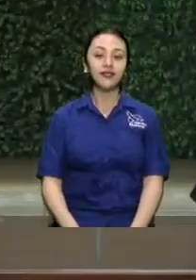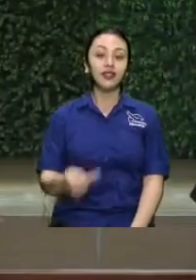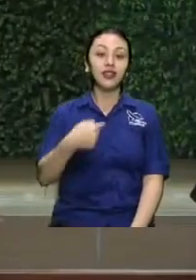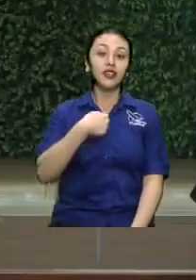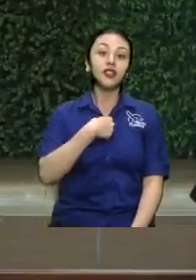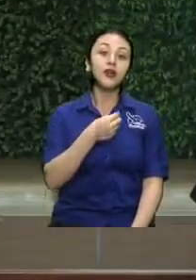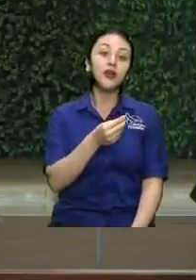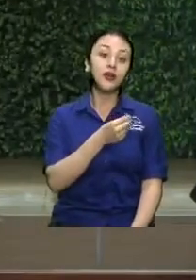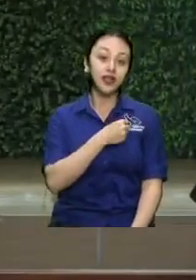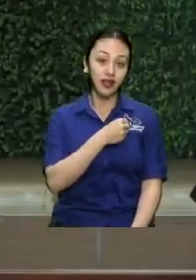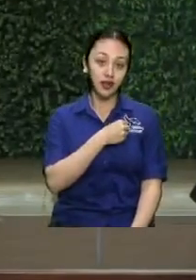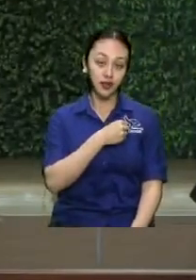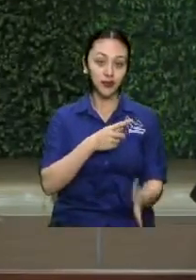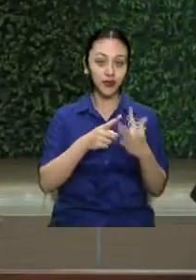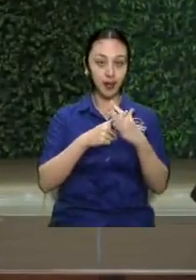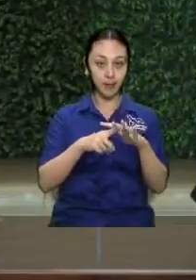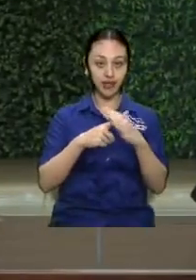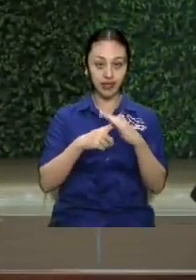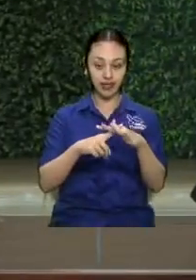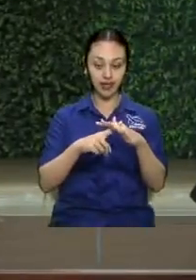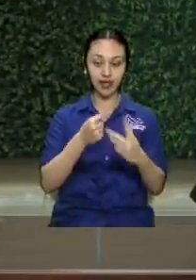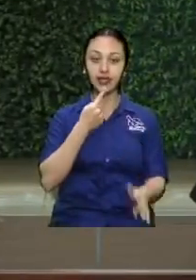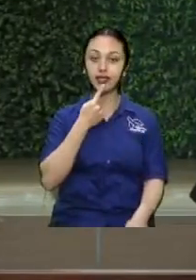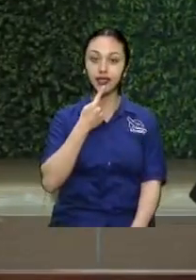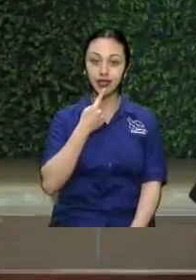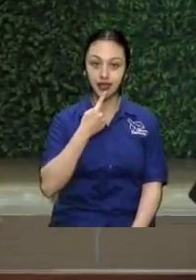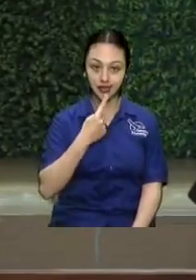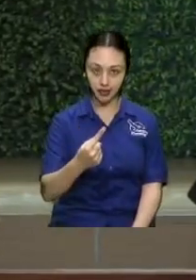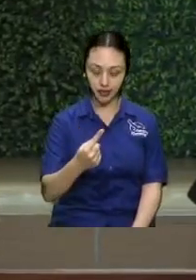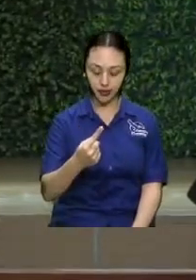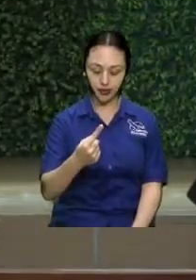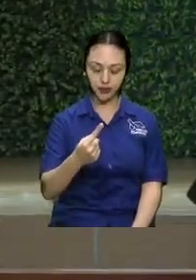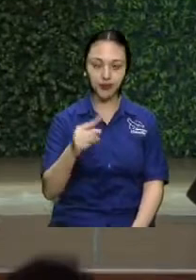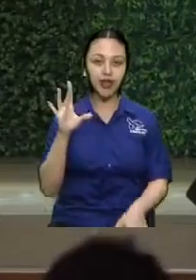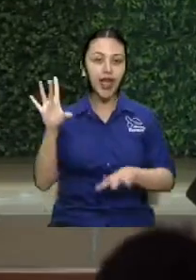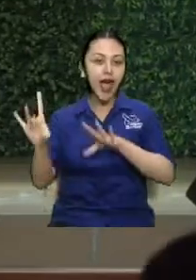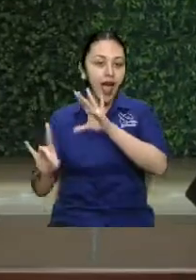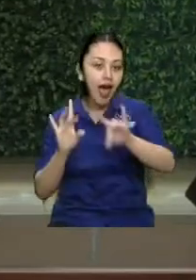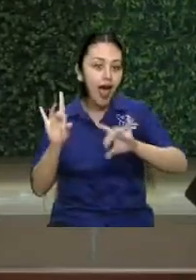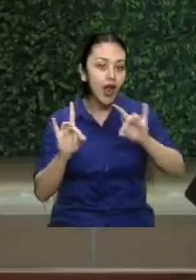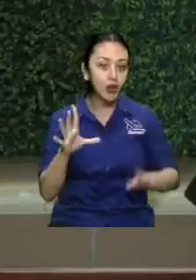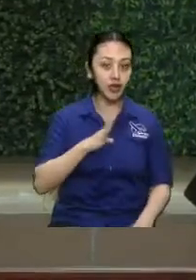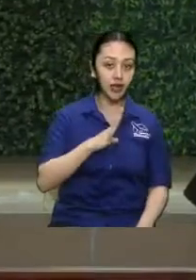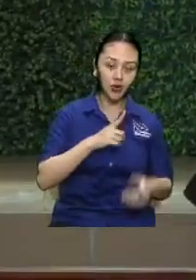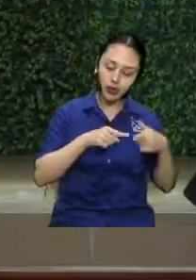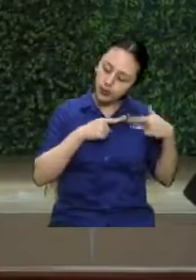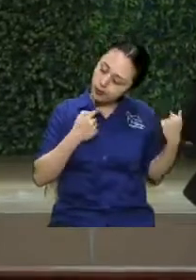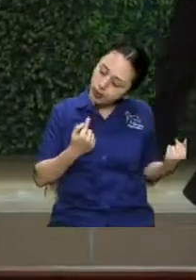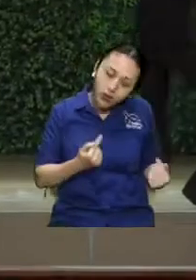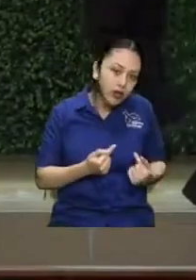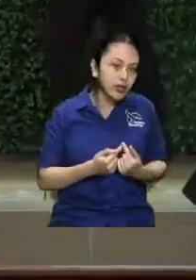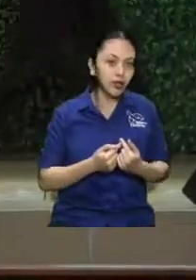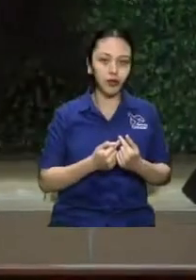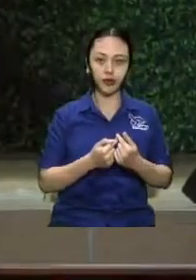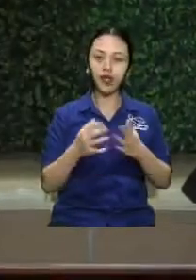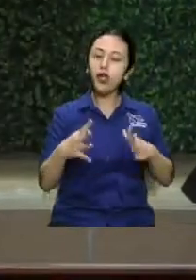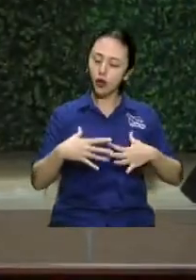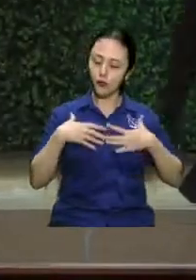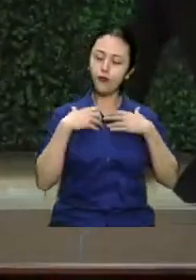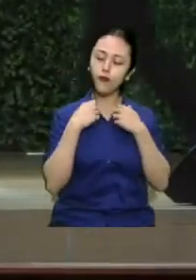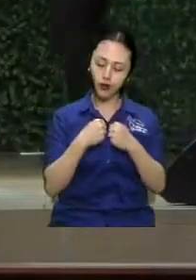Quiero iniciar diciéndole algo que tengo en mi corazón bien fuerte, bien, bien